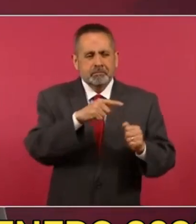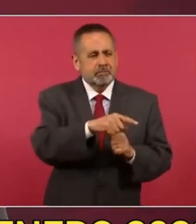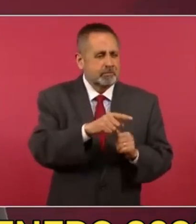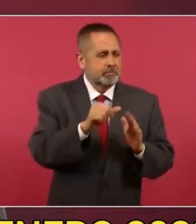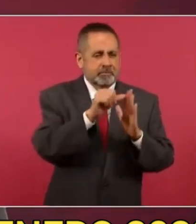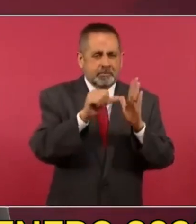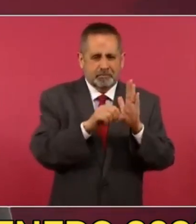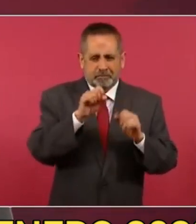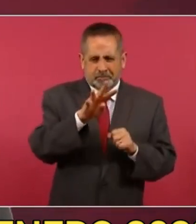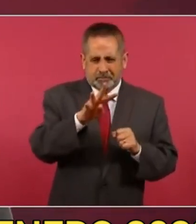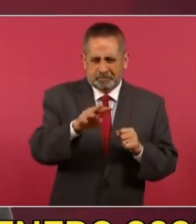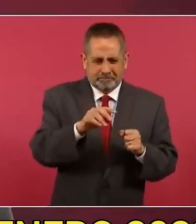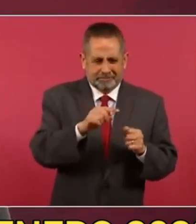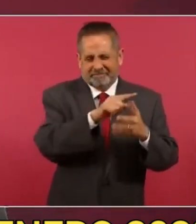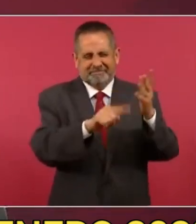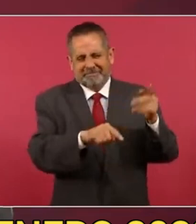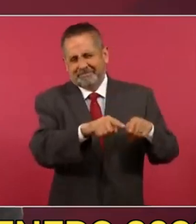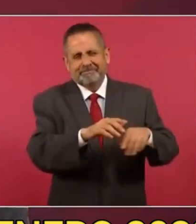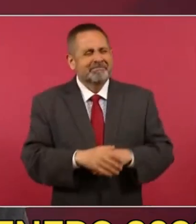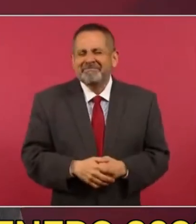19 y de todos estos. No van a encontrar nada,